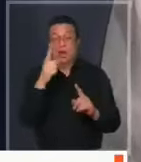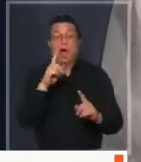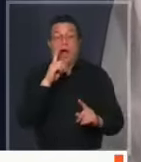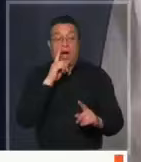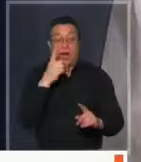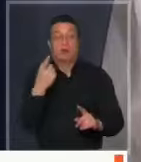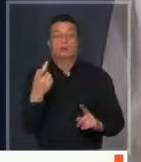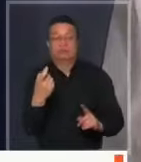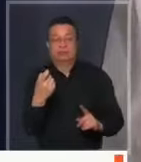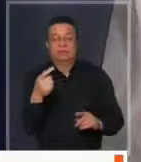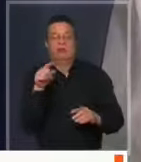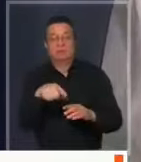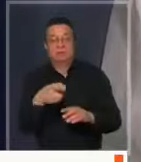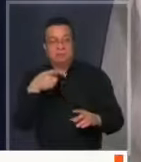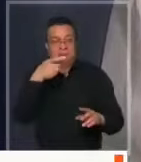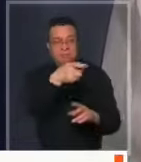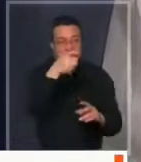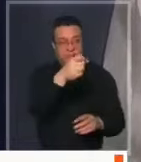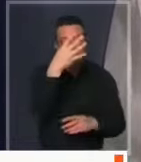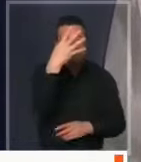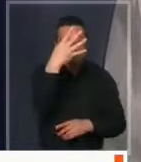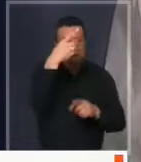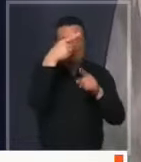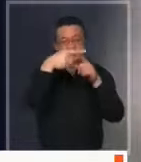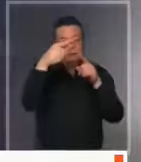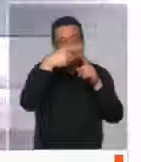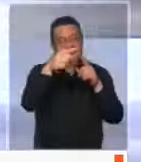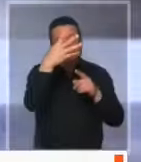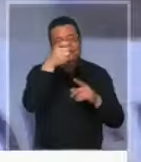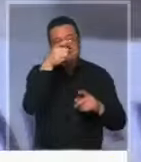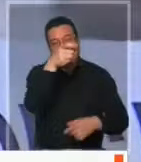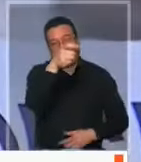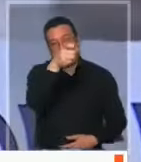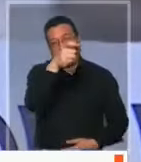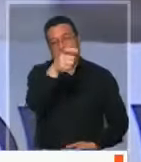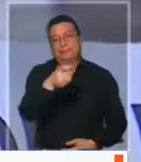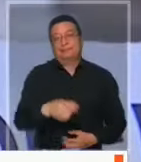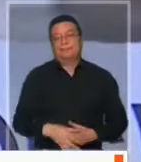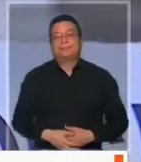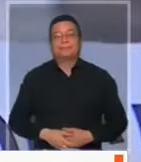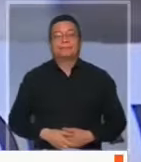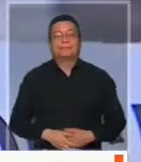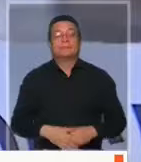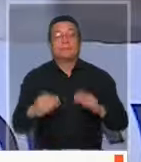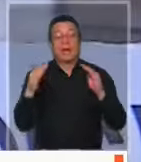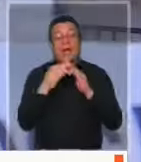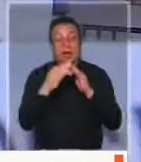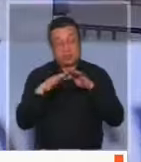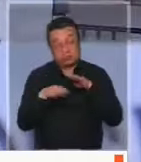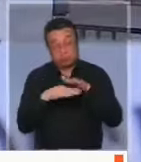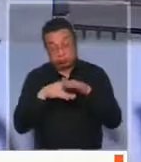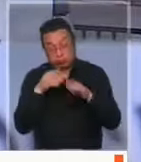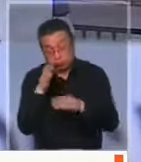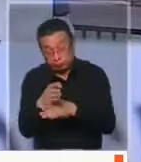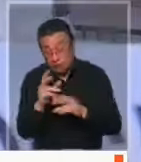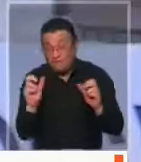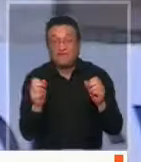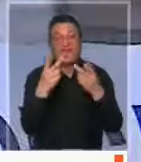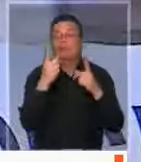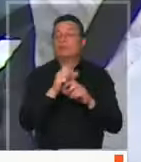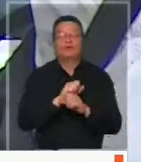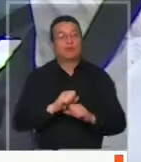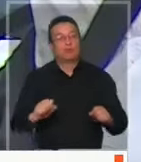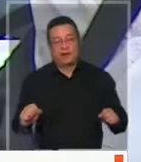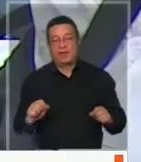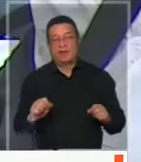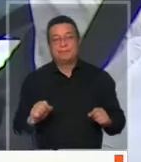de fuego, dispara en 4 oportunidades en contra de la víctima. Aunque llegó a su hogar, no logró sobrevivir. No se descarta que los